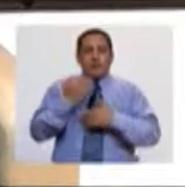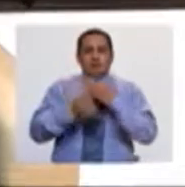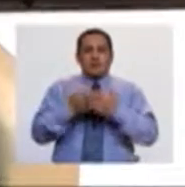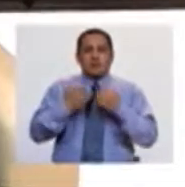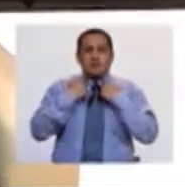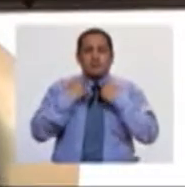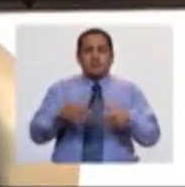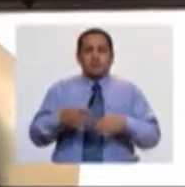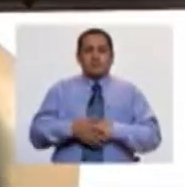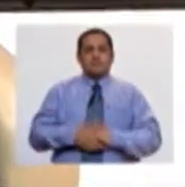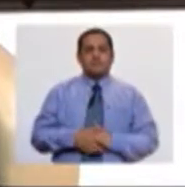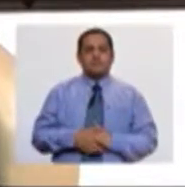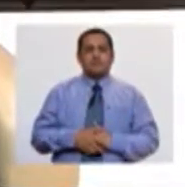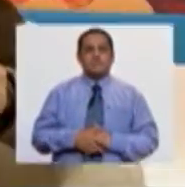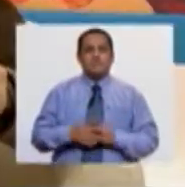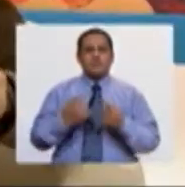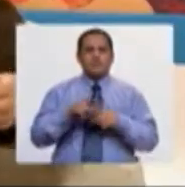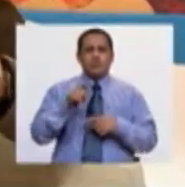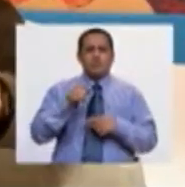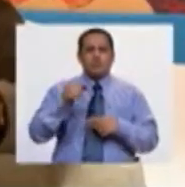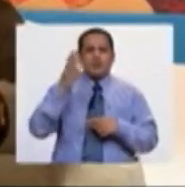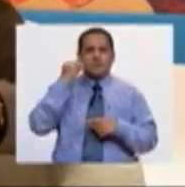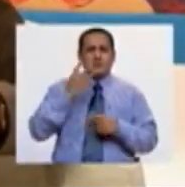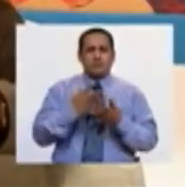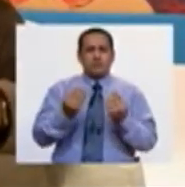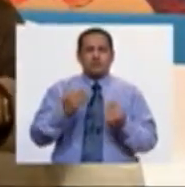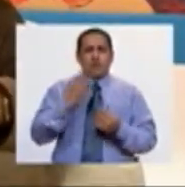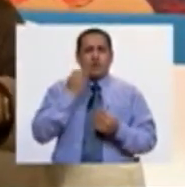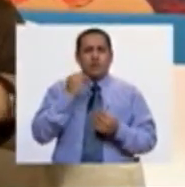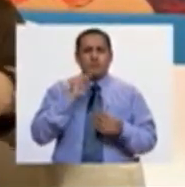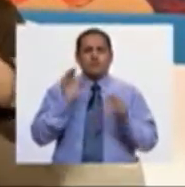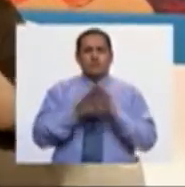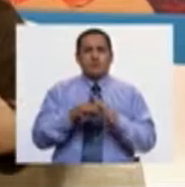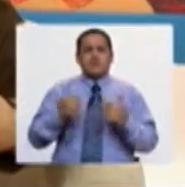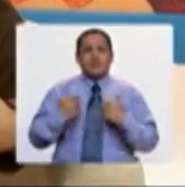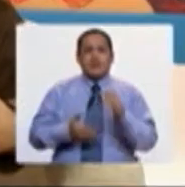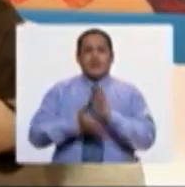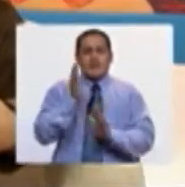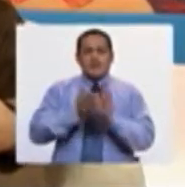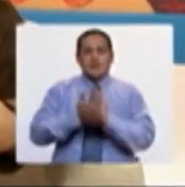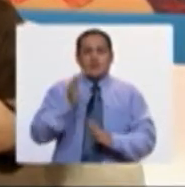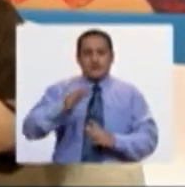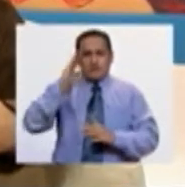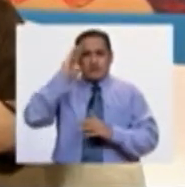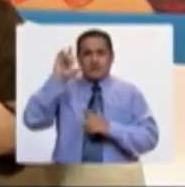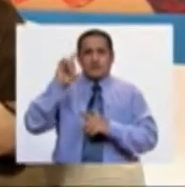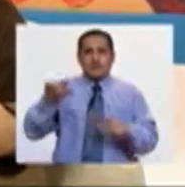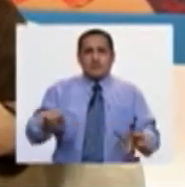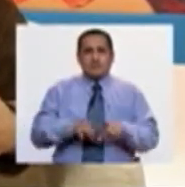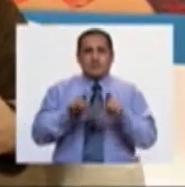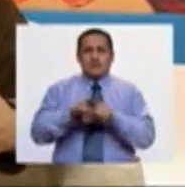oportunidad de pérdida, ¿no? Pero luego, en su experiencia, estos jóvenes, estos chicos que tienen que acudir al servicio militar